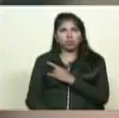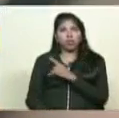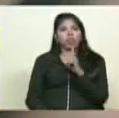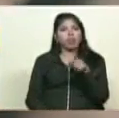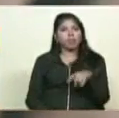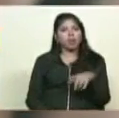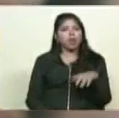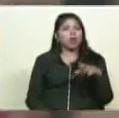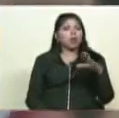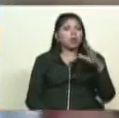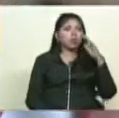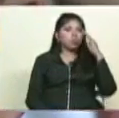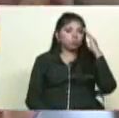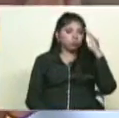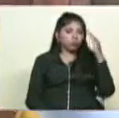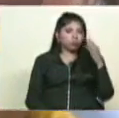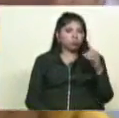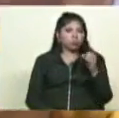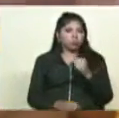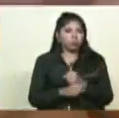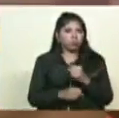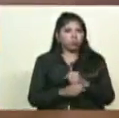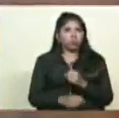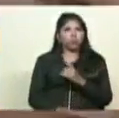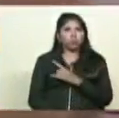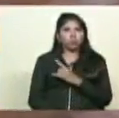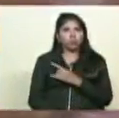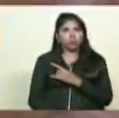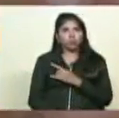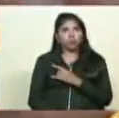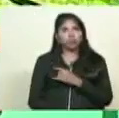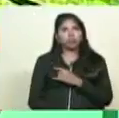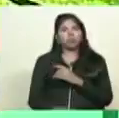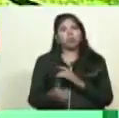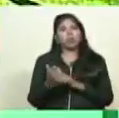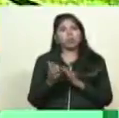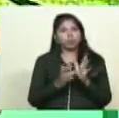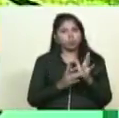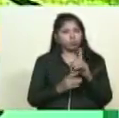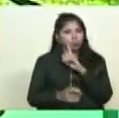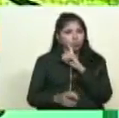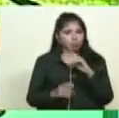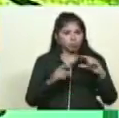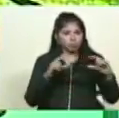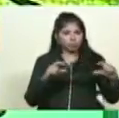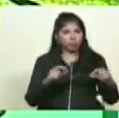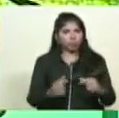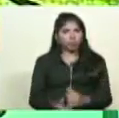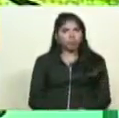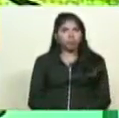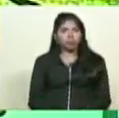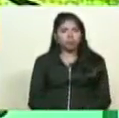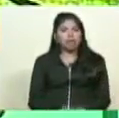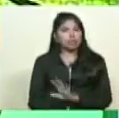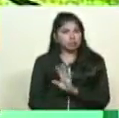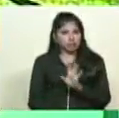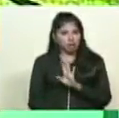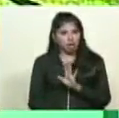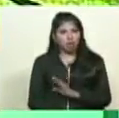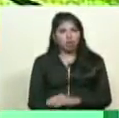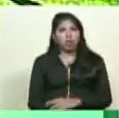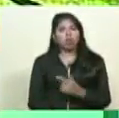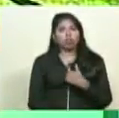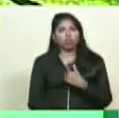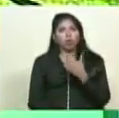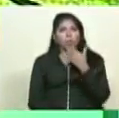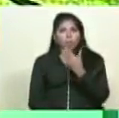Trabajadores, que lleva el nombre de Jesús Rivero. Ya hay una base. Yo propongo que